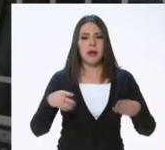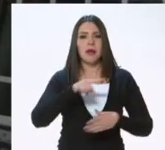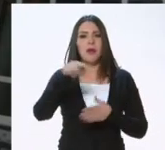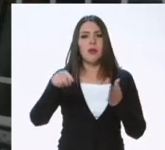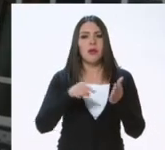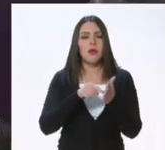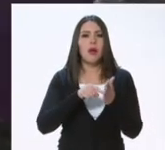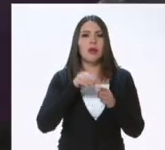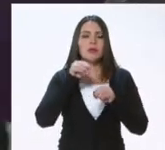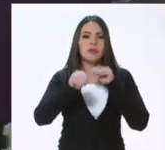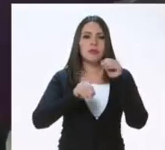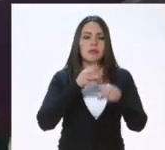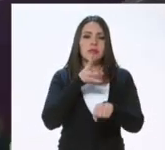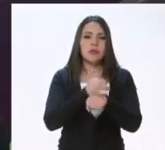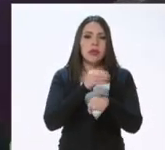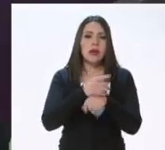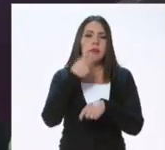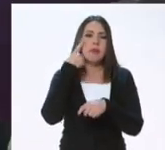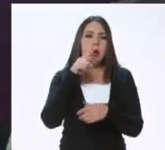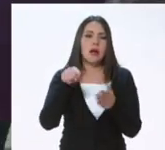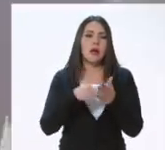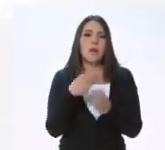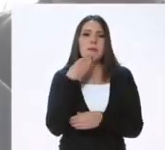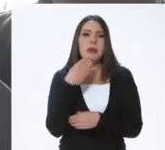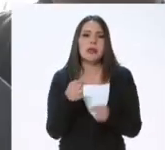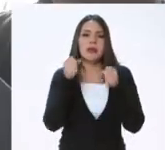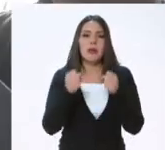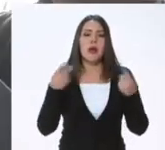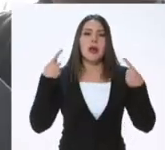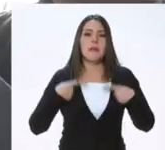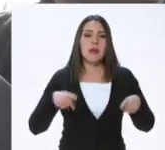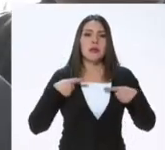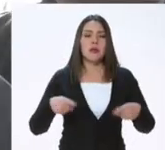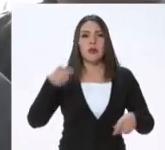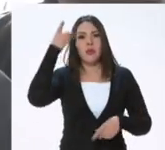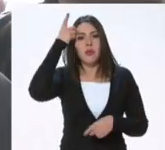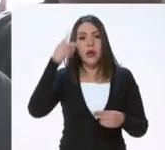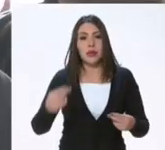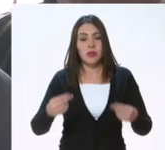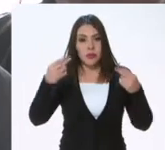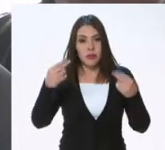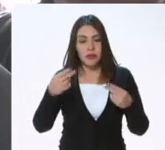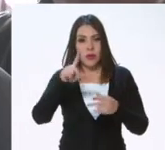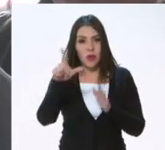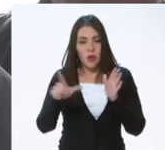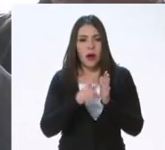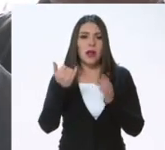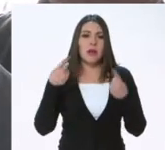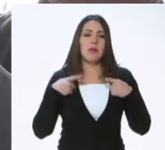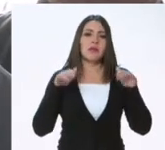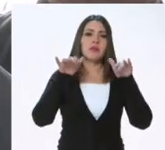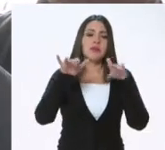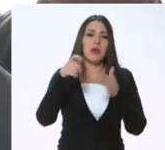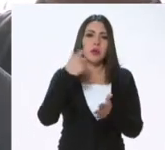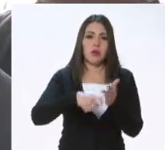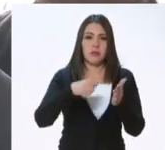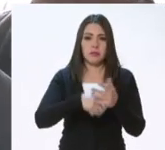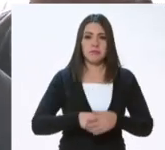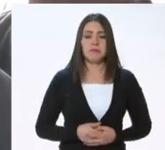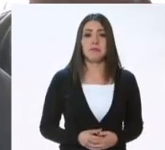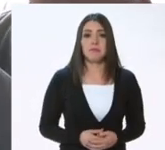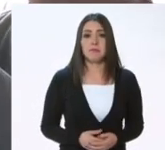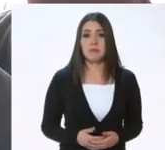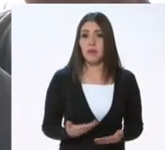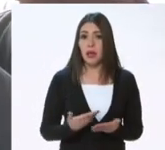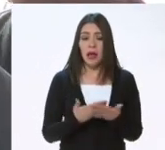lugar digno y seguro para comerciantes y clientes. Hasta ahorita no hemos recibido ningún tipo de ayuda, ningún tipo de apoyo, ¿eh? La gente